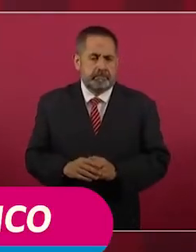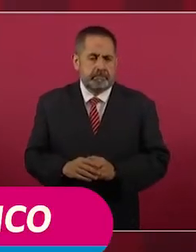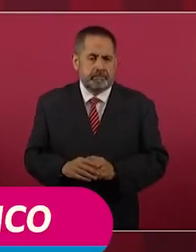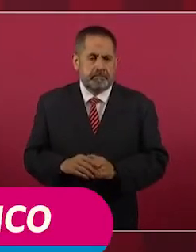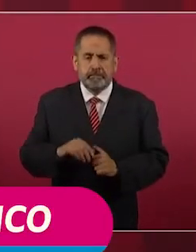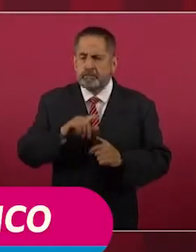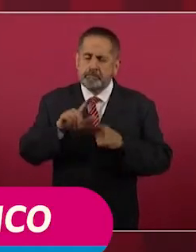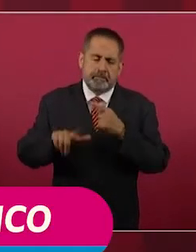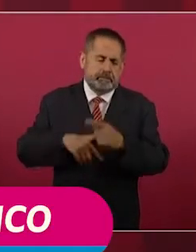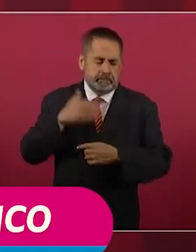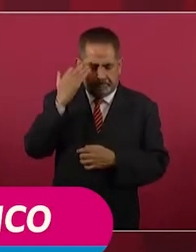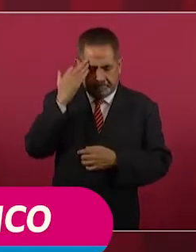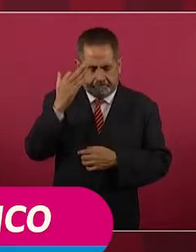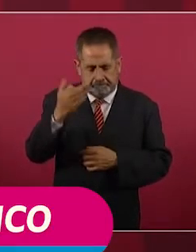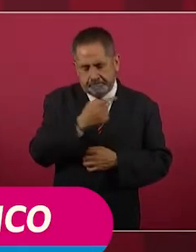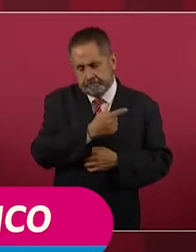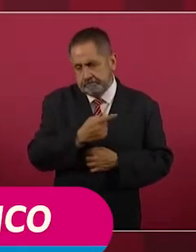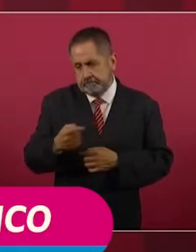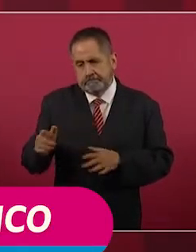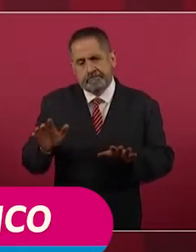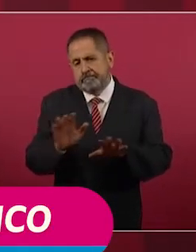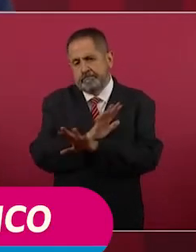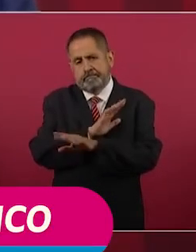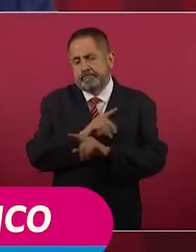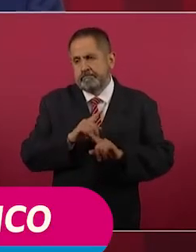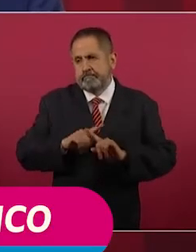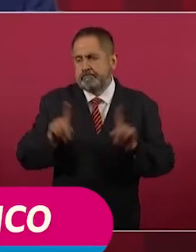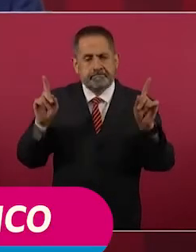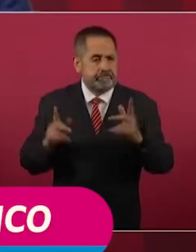Los tiempos han cambiado,